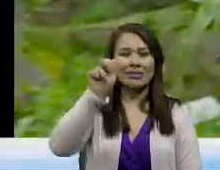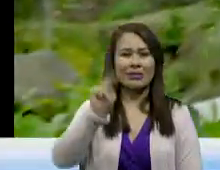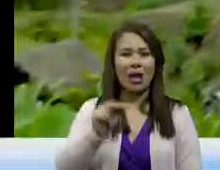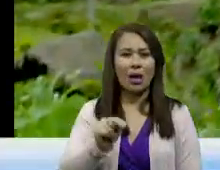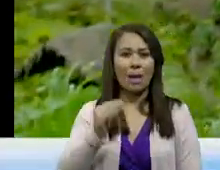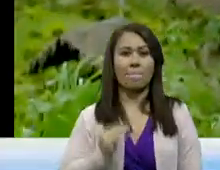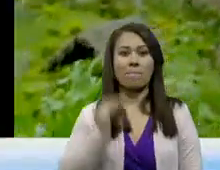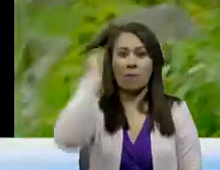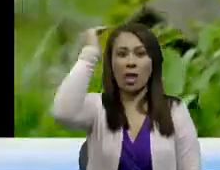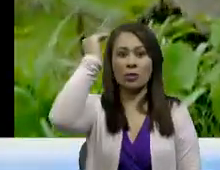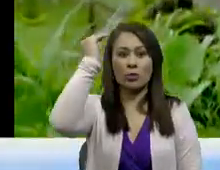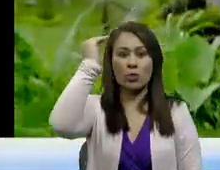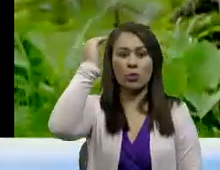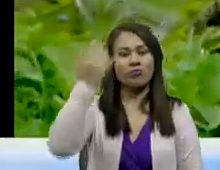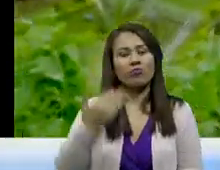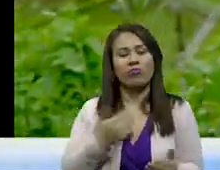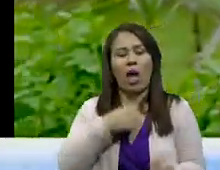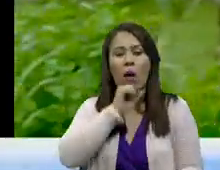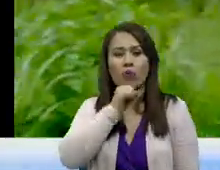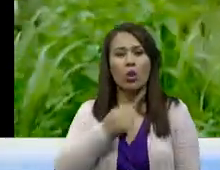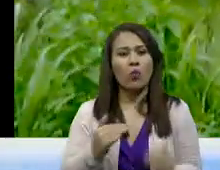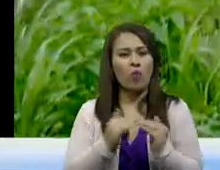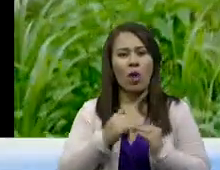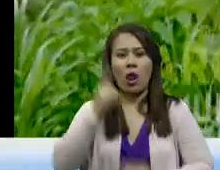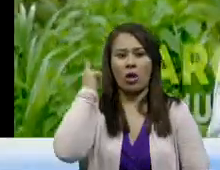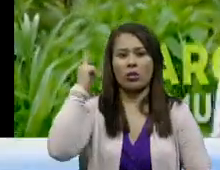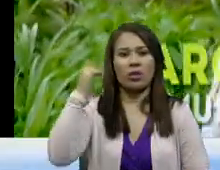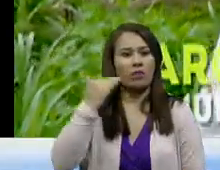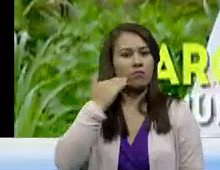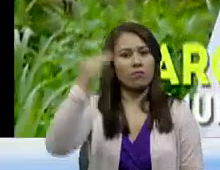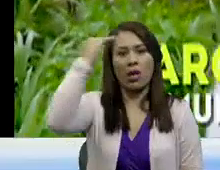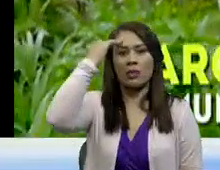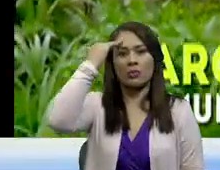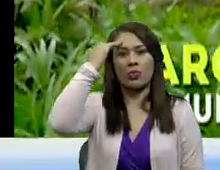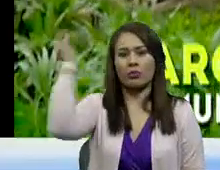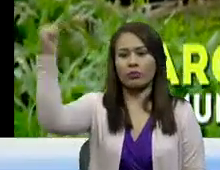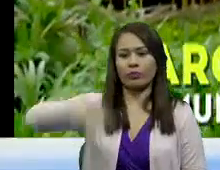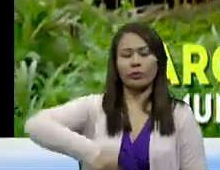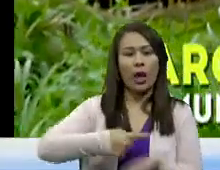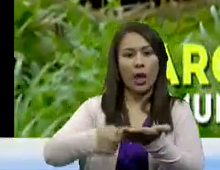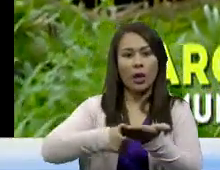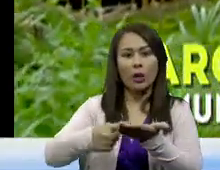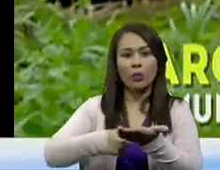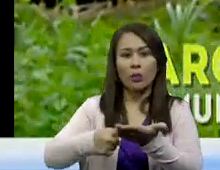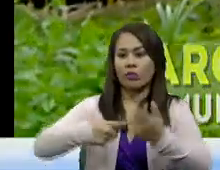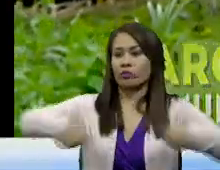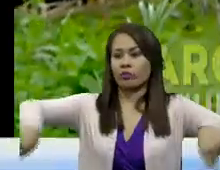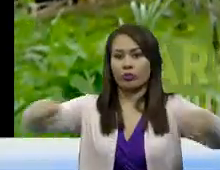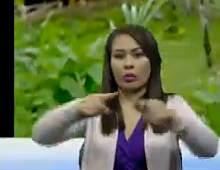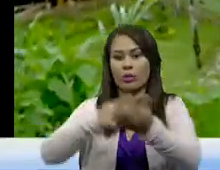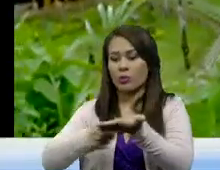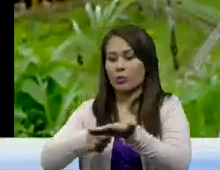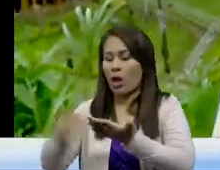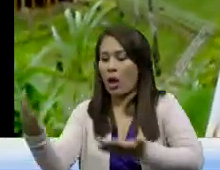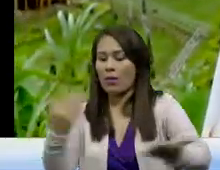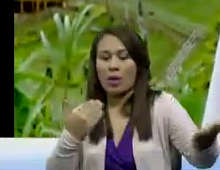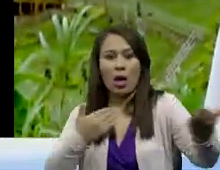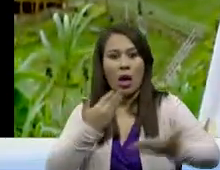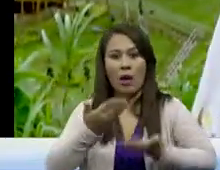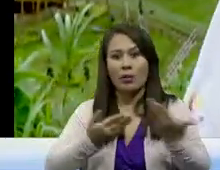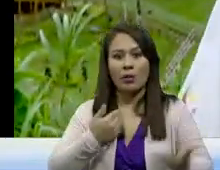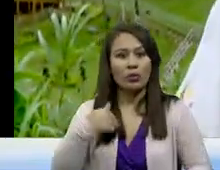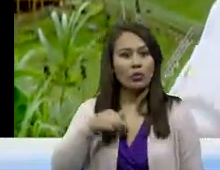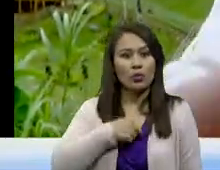mayor, como le digo, el cacique, él en una reunión de la cooperativa Lucilla dice, bueno, nosotros los